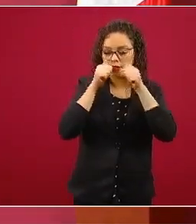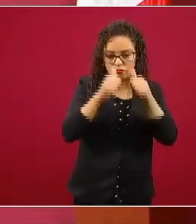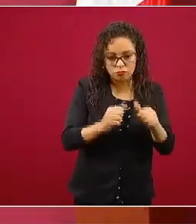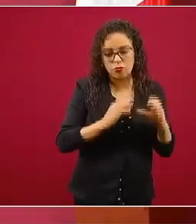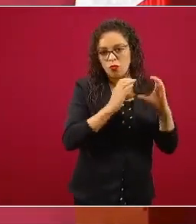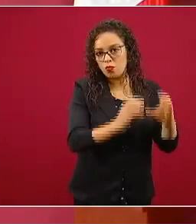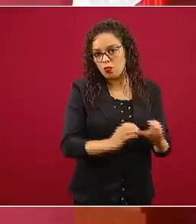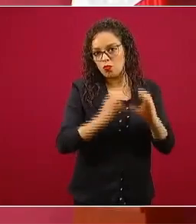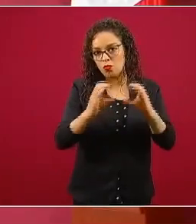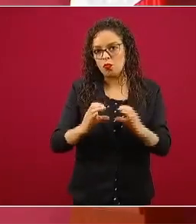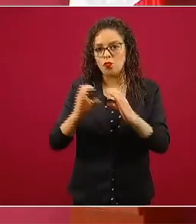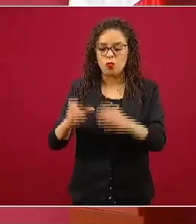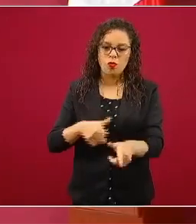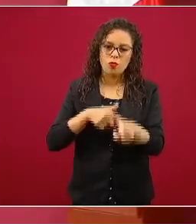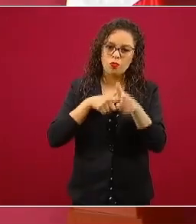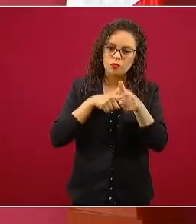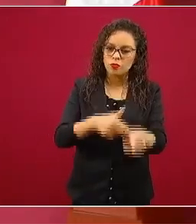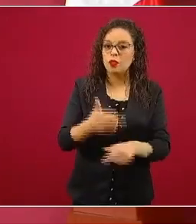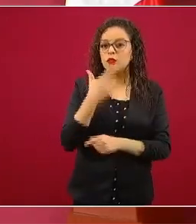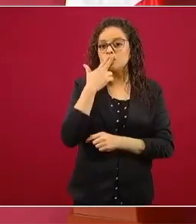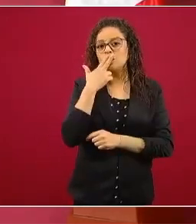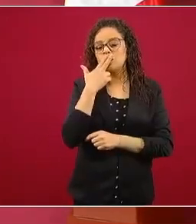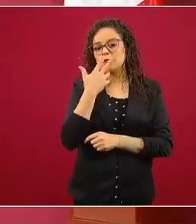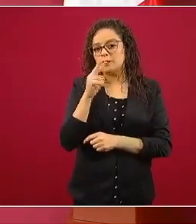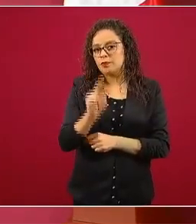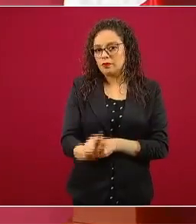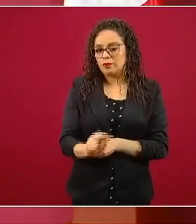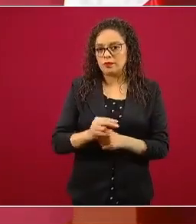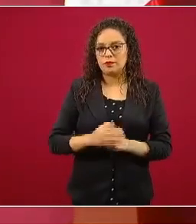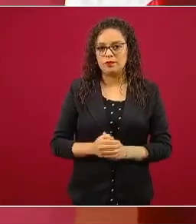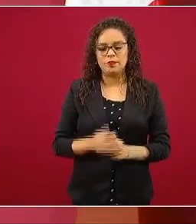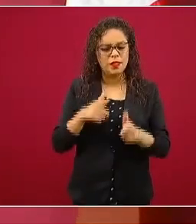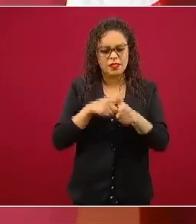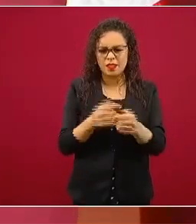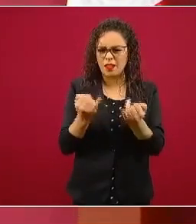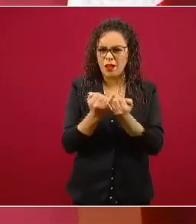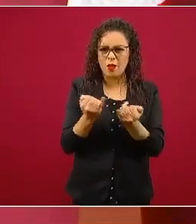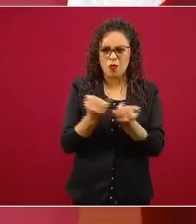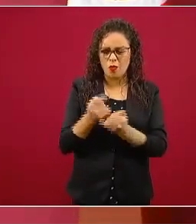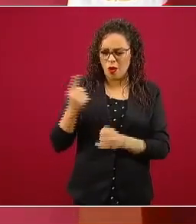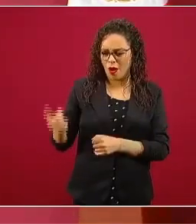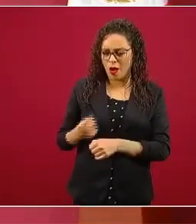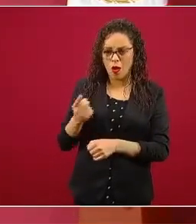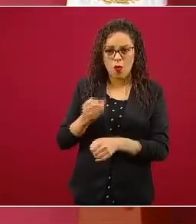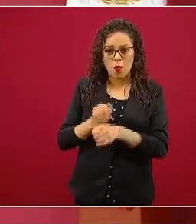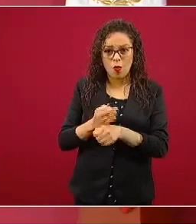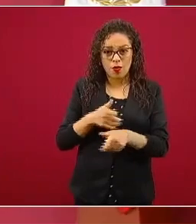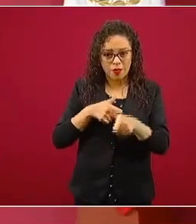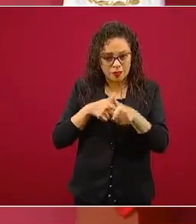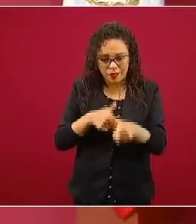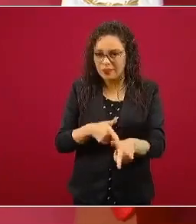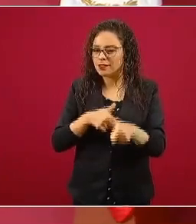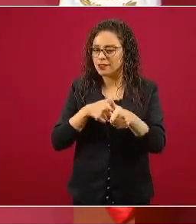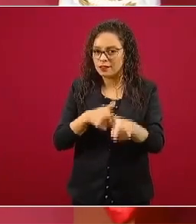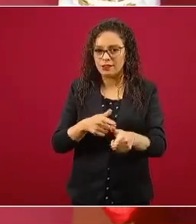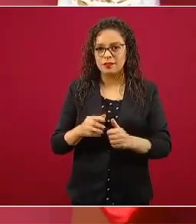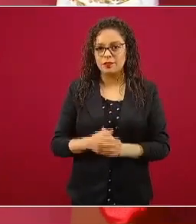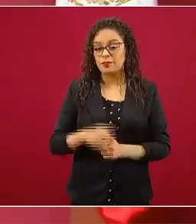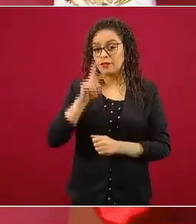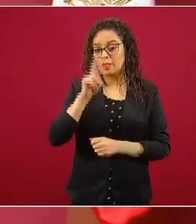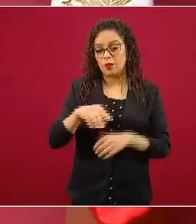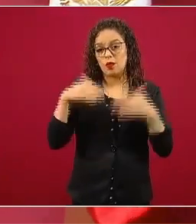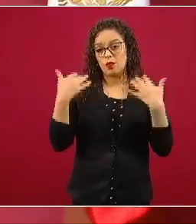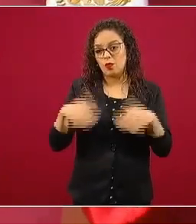que continuemos como se ha venido haciendo, que ha sido ejemplar.